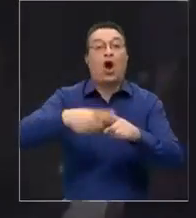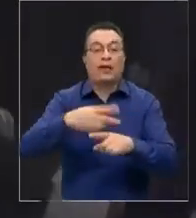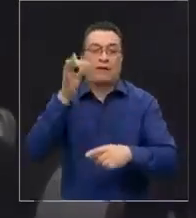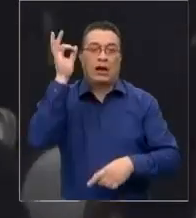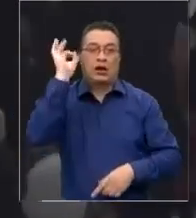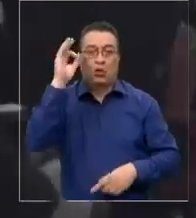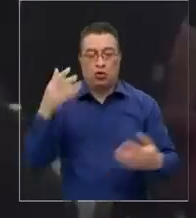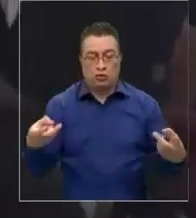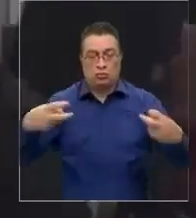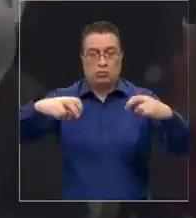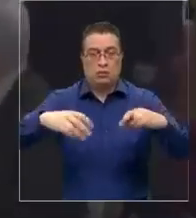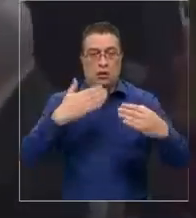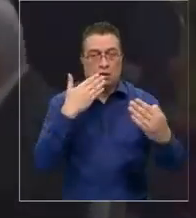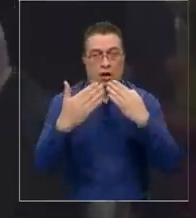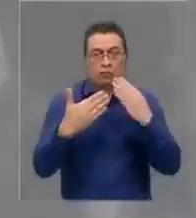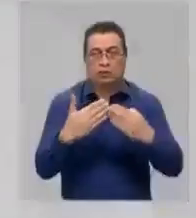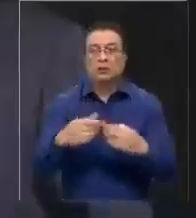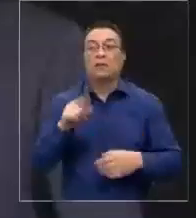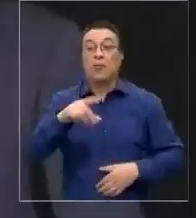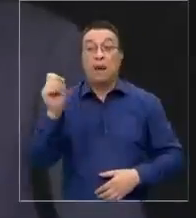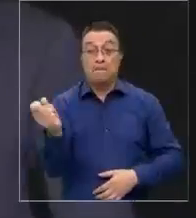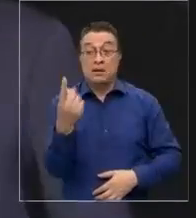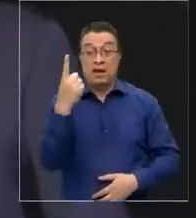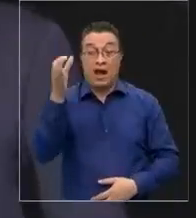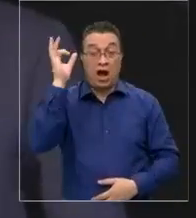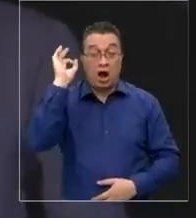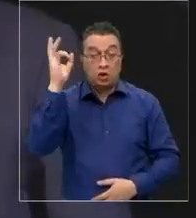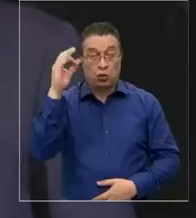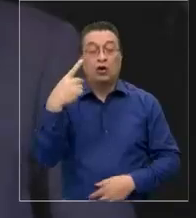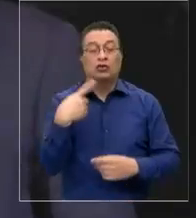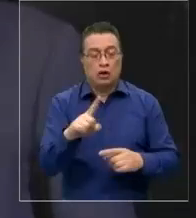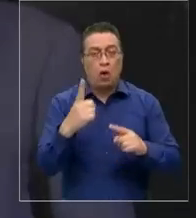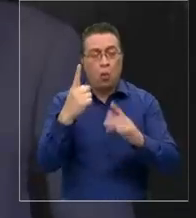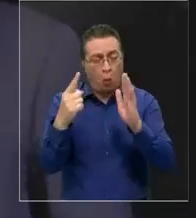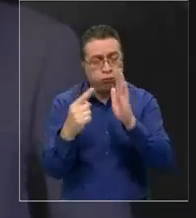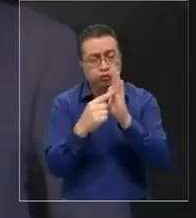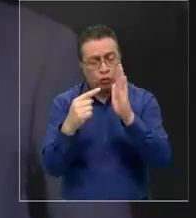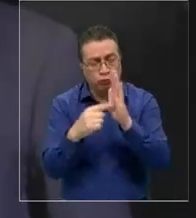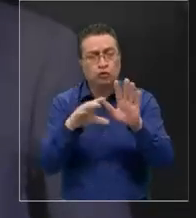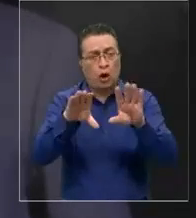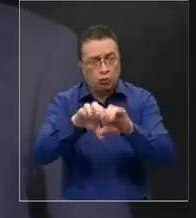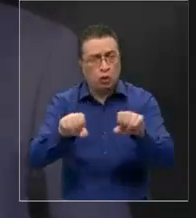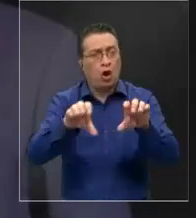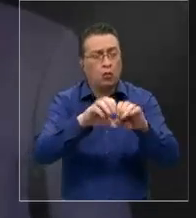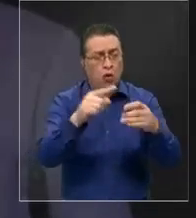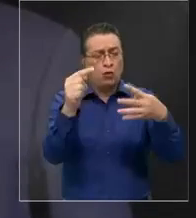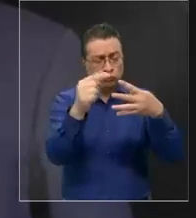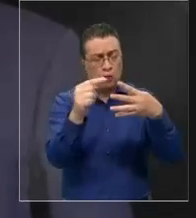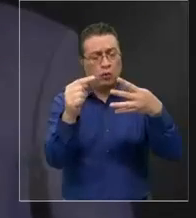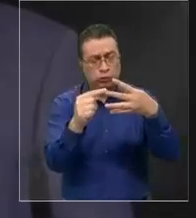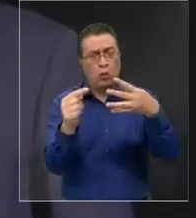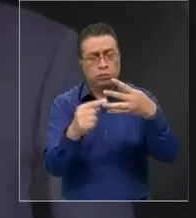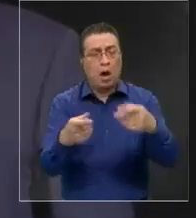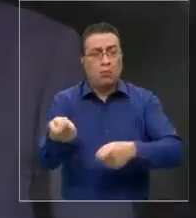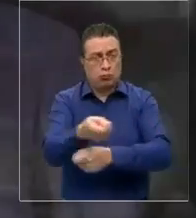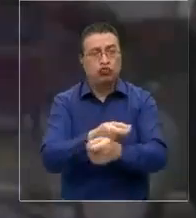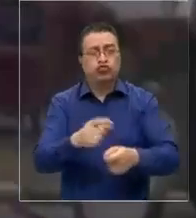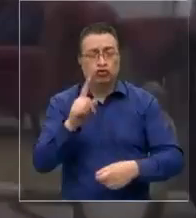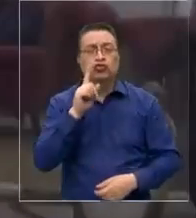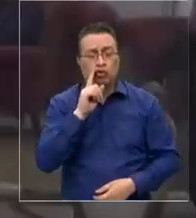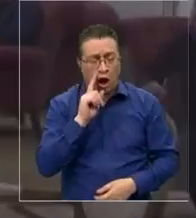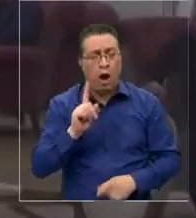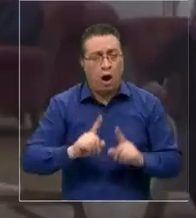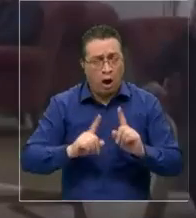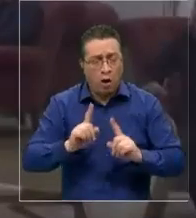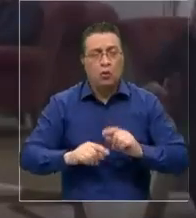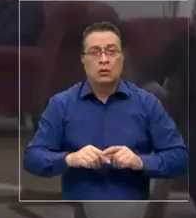vez. En general, en la primera reunión encontramos puntos en común en una serie de temas, incluso en la mesa de negociaciones.